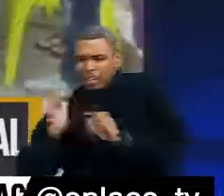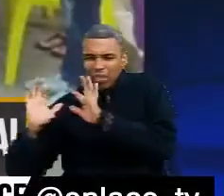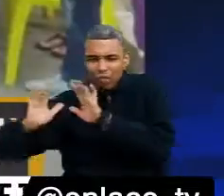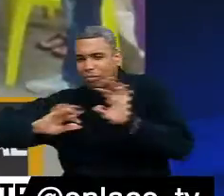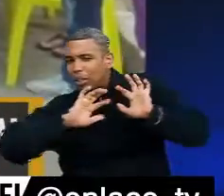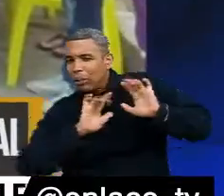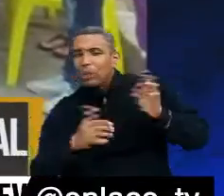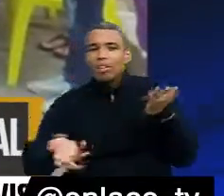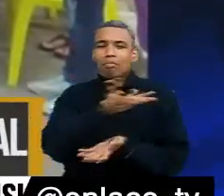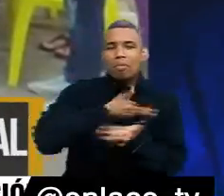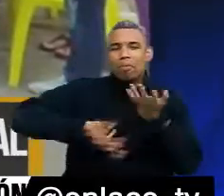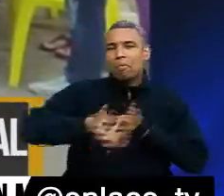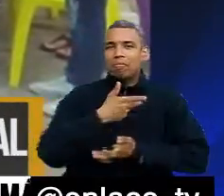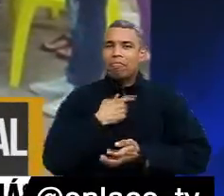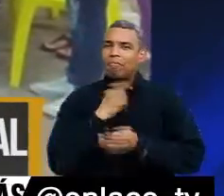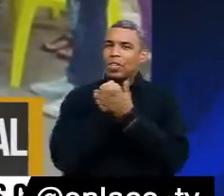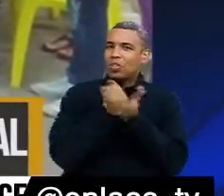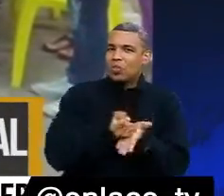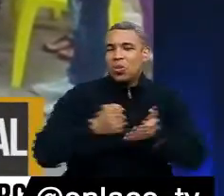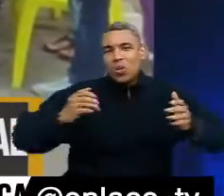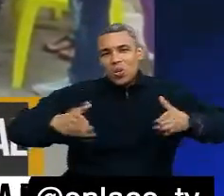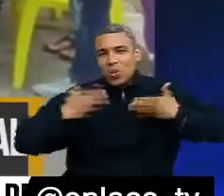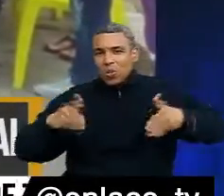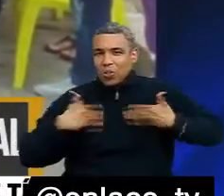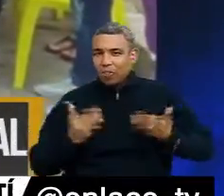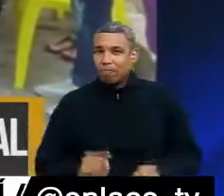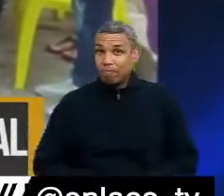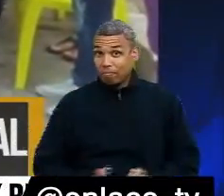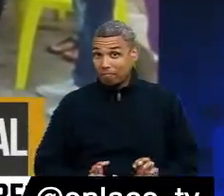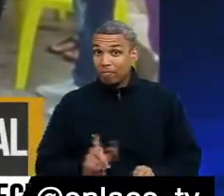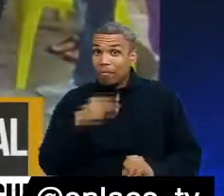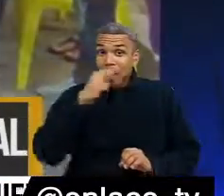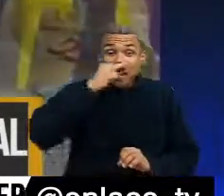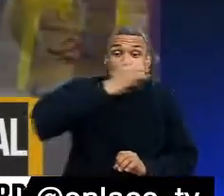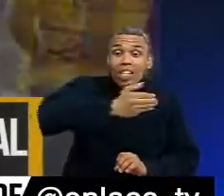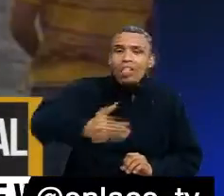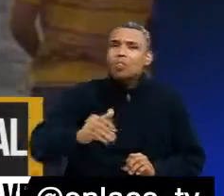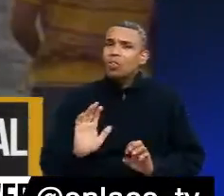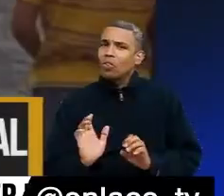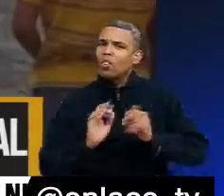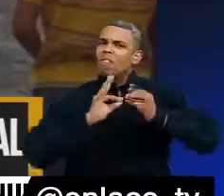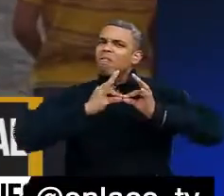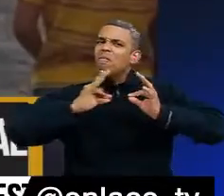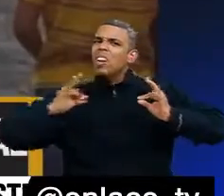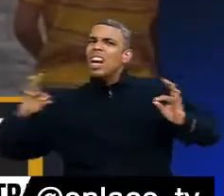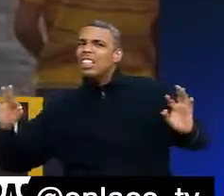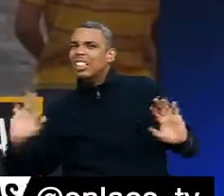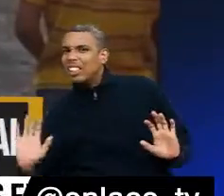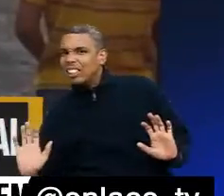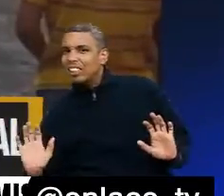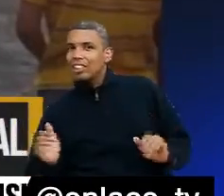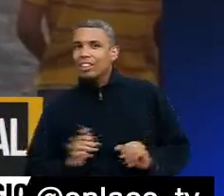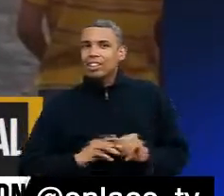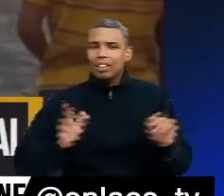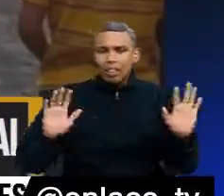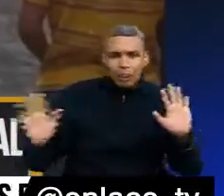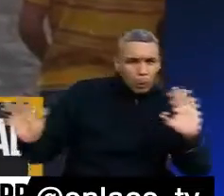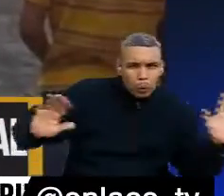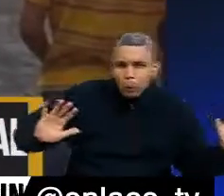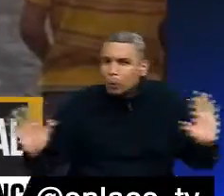las realizadas en la zona. Con la niñez tú tranquilo, una particular frase que ha caracterizado a un grande arquero del fútbol en